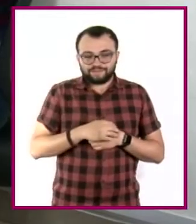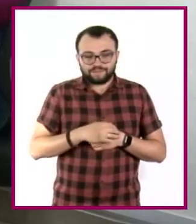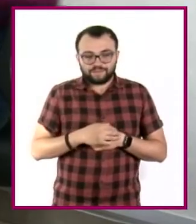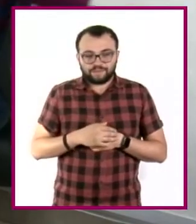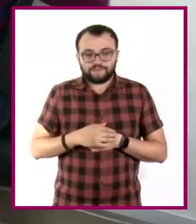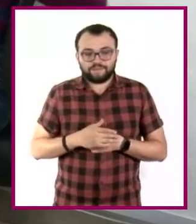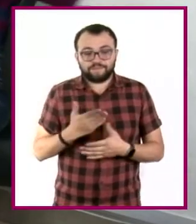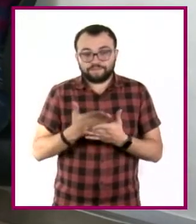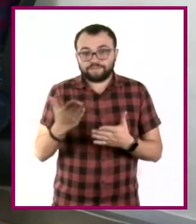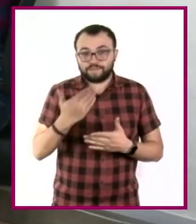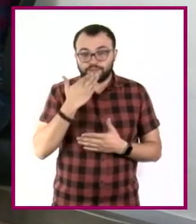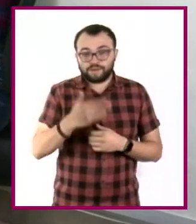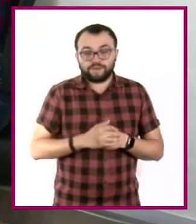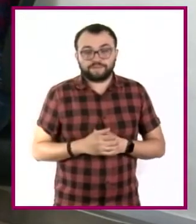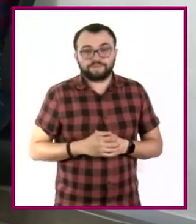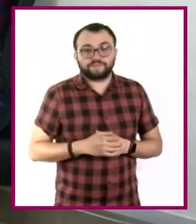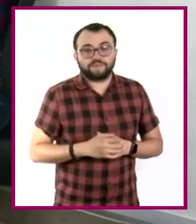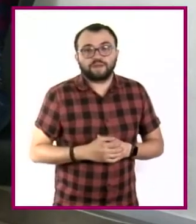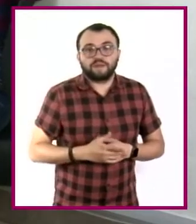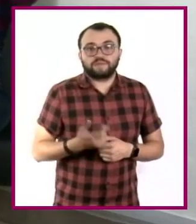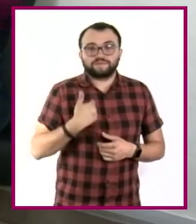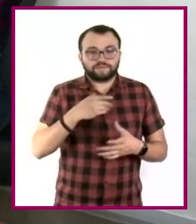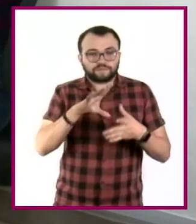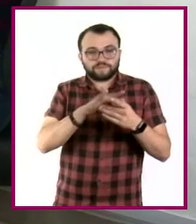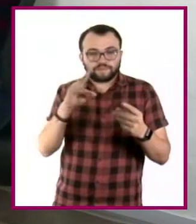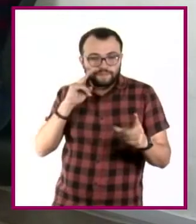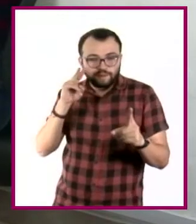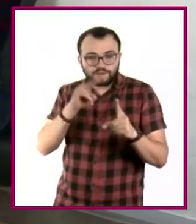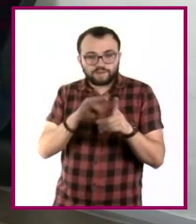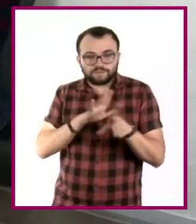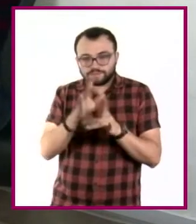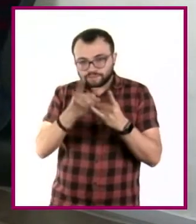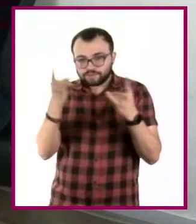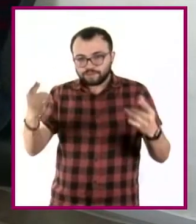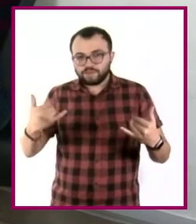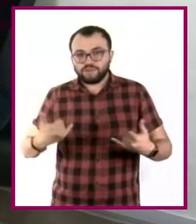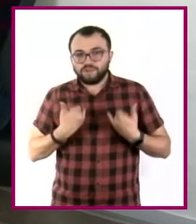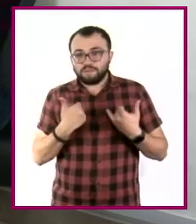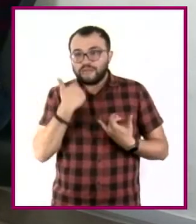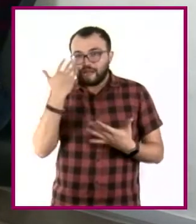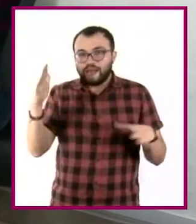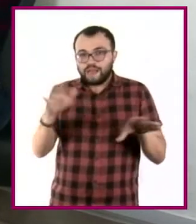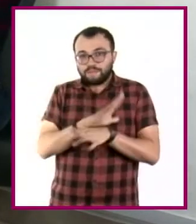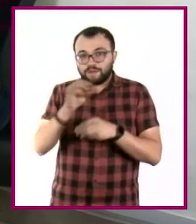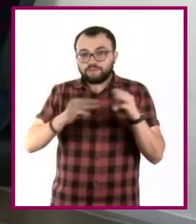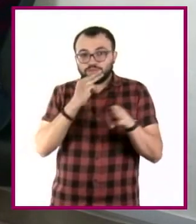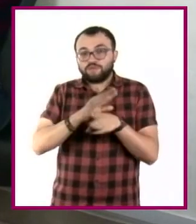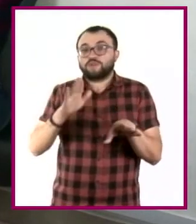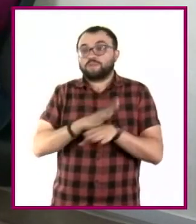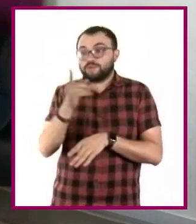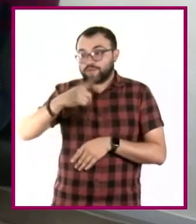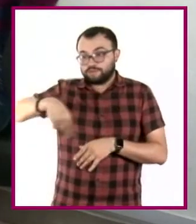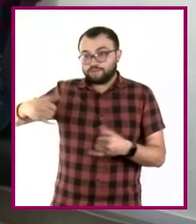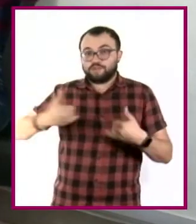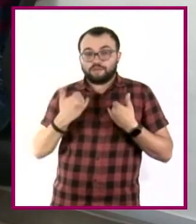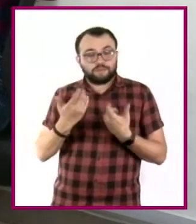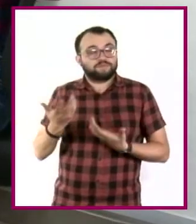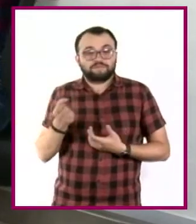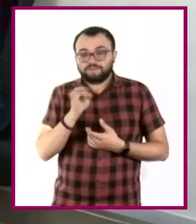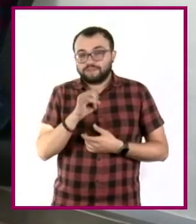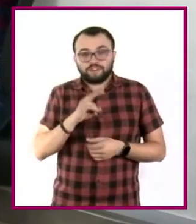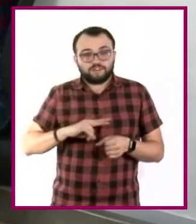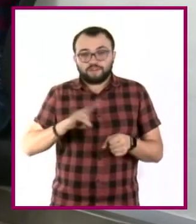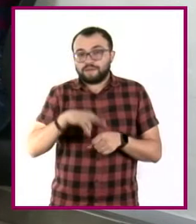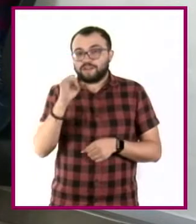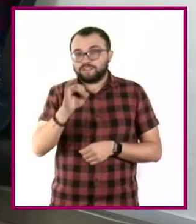Bien, hemos analizado historias muy interesantes de jóvenes que buscan cambiar el mundo, porque los jóvenes somos verdaderamente el futuro de nuestra